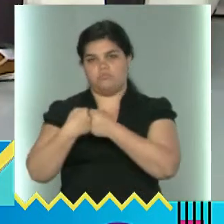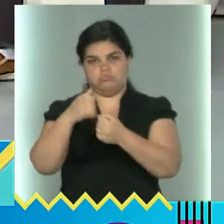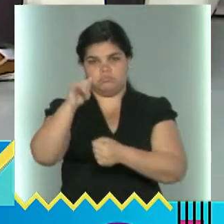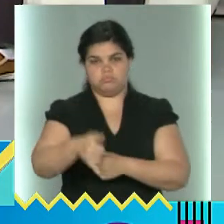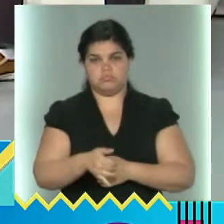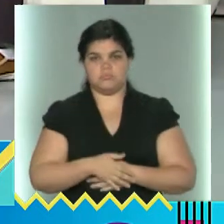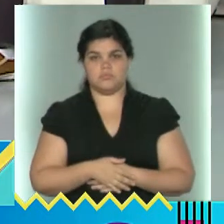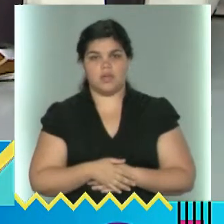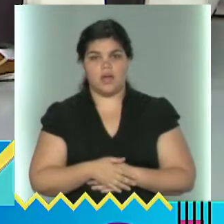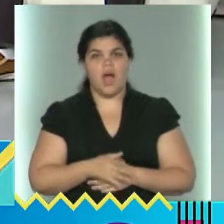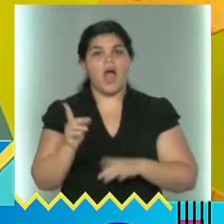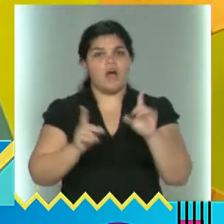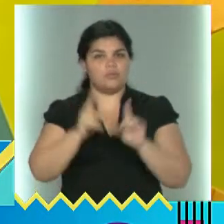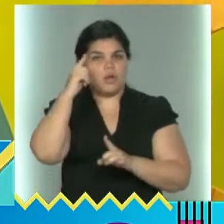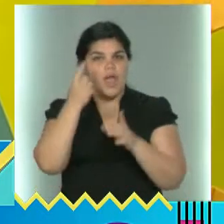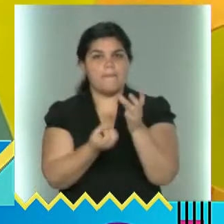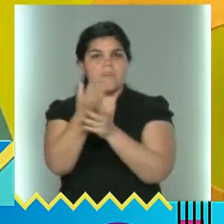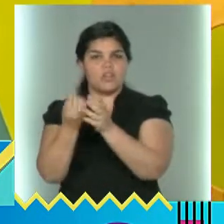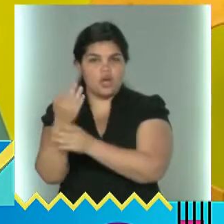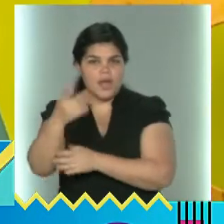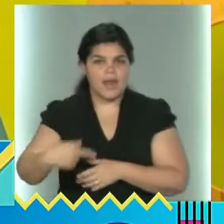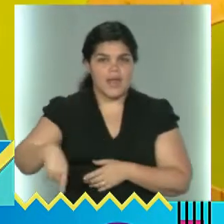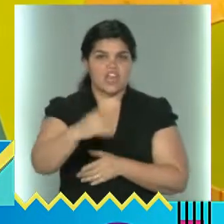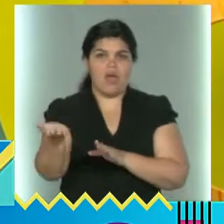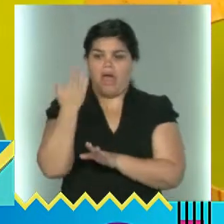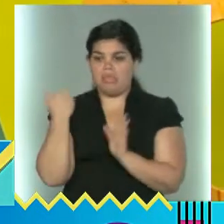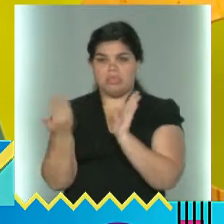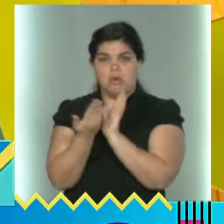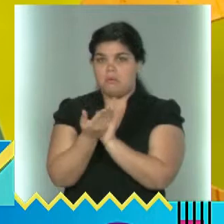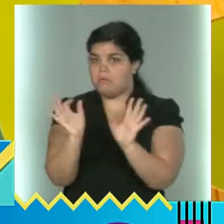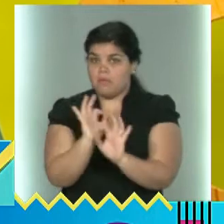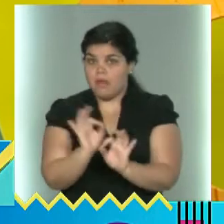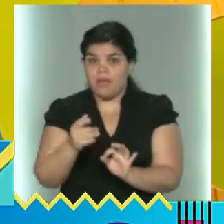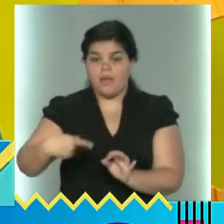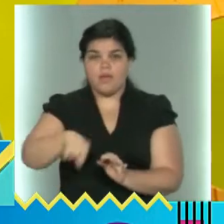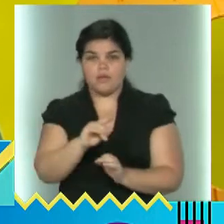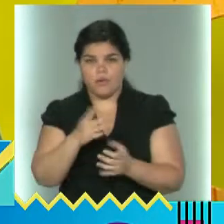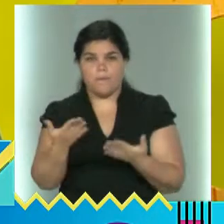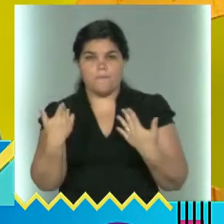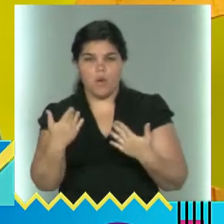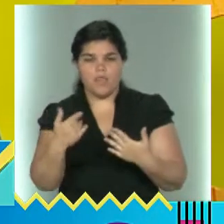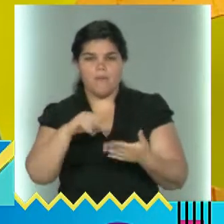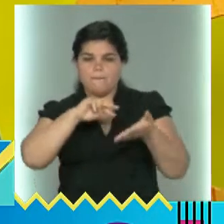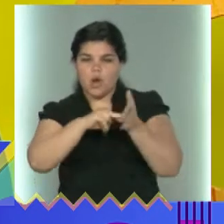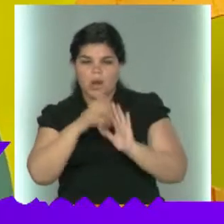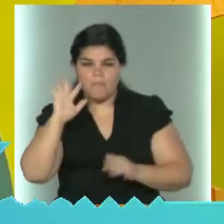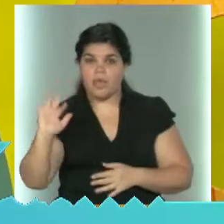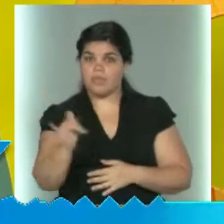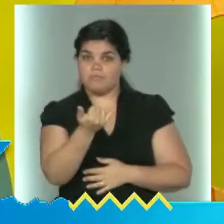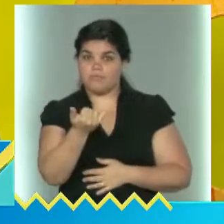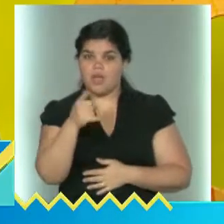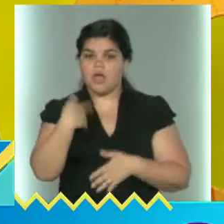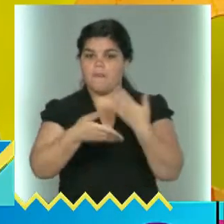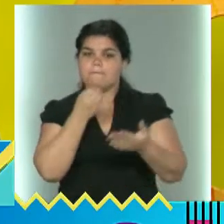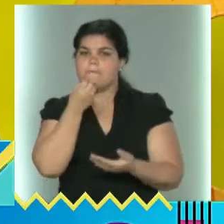hecho, muchos inventores fueron personas que no estudiaron, sino tuvieron la capacidad de visualizar el problema y cómo